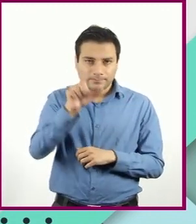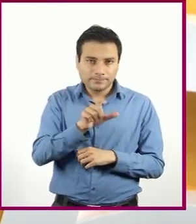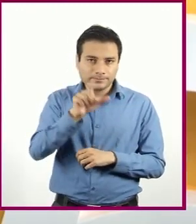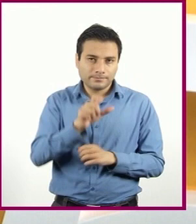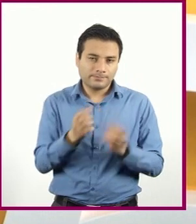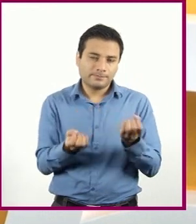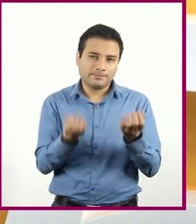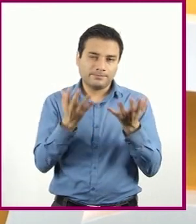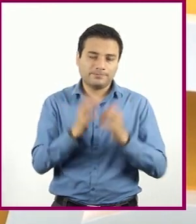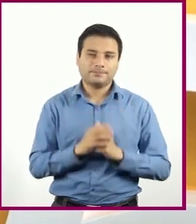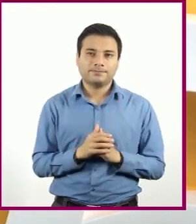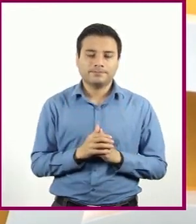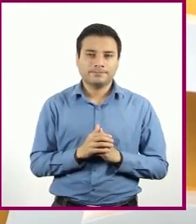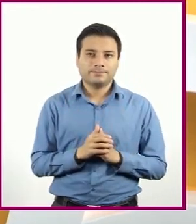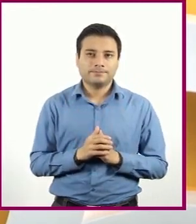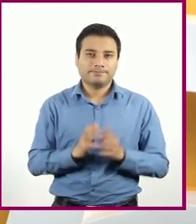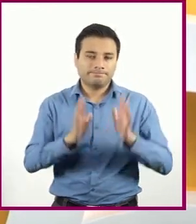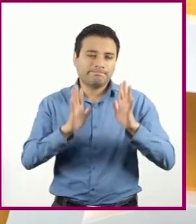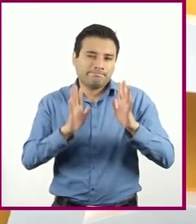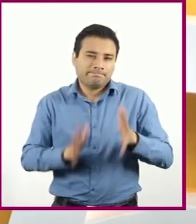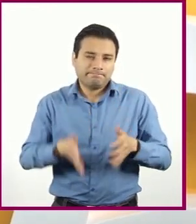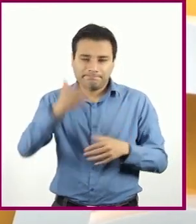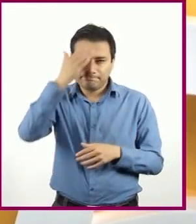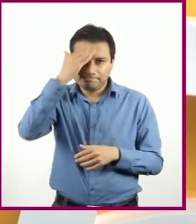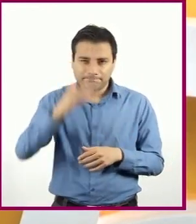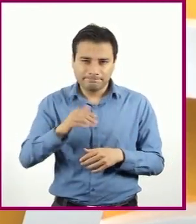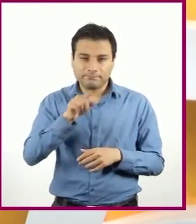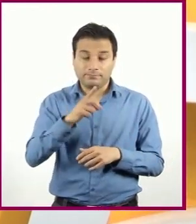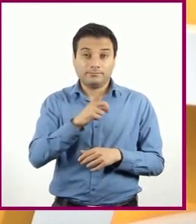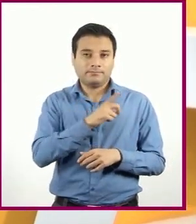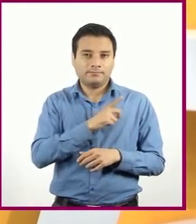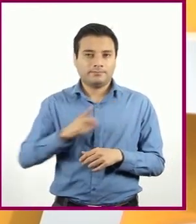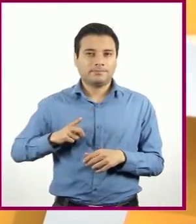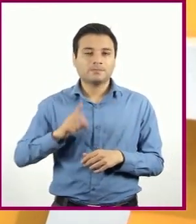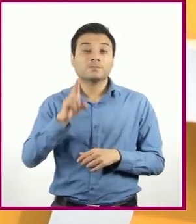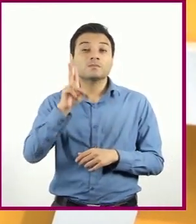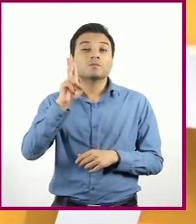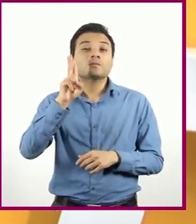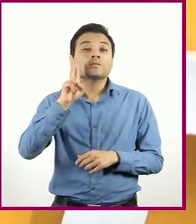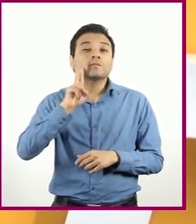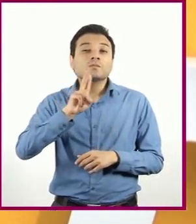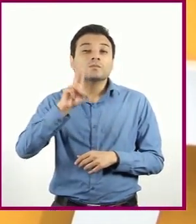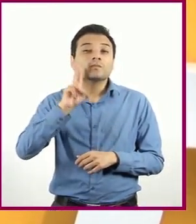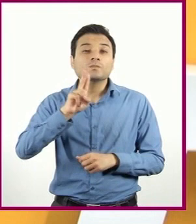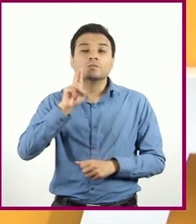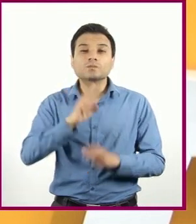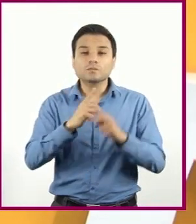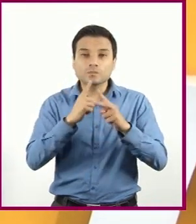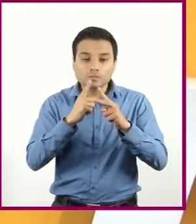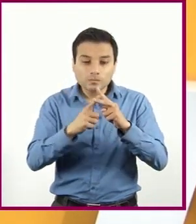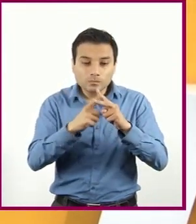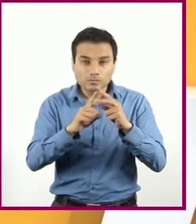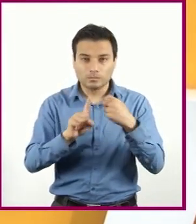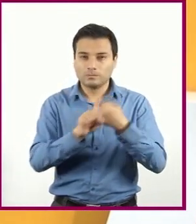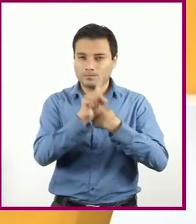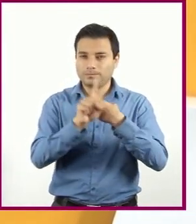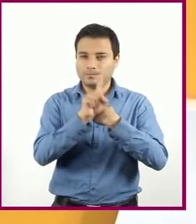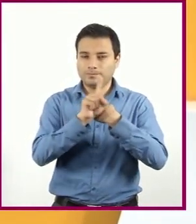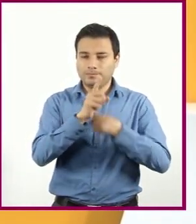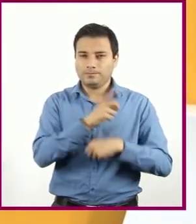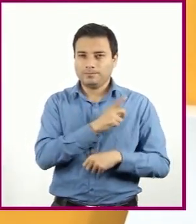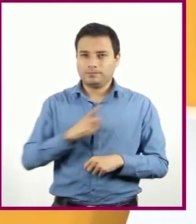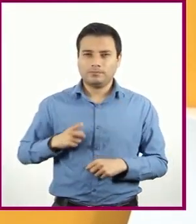ecuación. Como ya saben, deben comprobar que el valor de este resultado se cumple en la ecuación inicial.